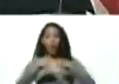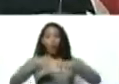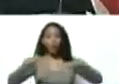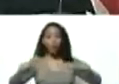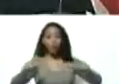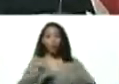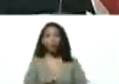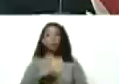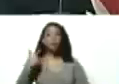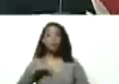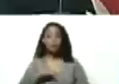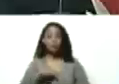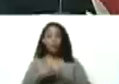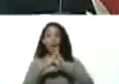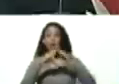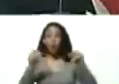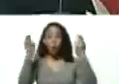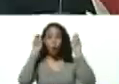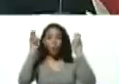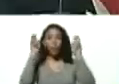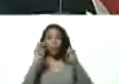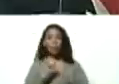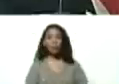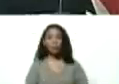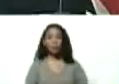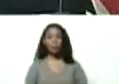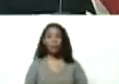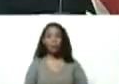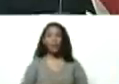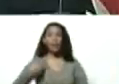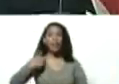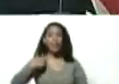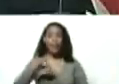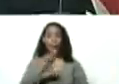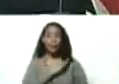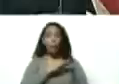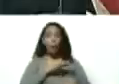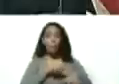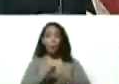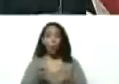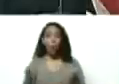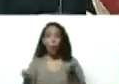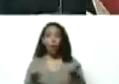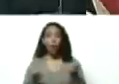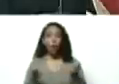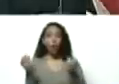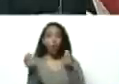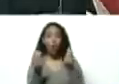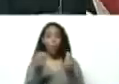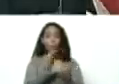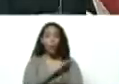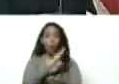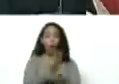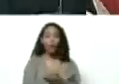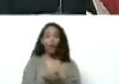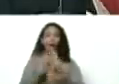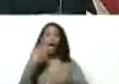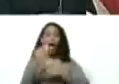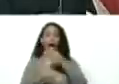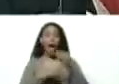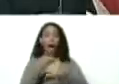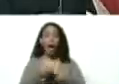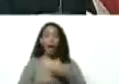empoderarse en todos los territorios y tiene que empoderarse como el poder valga la